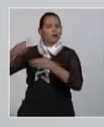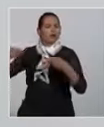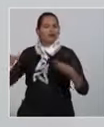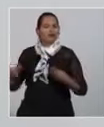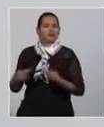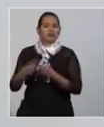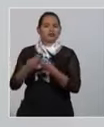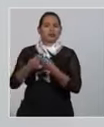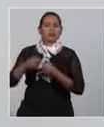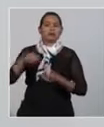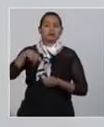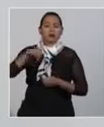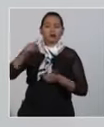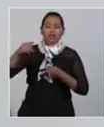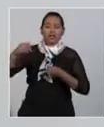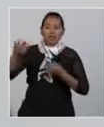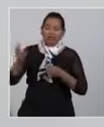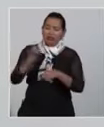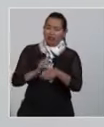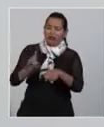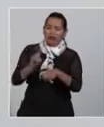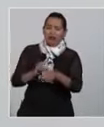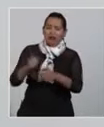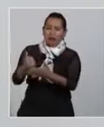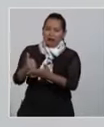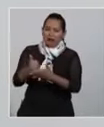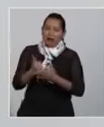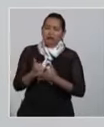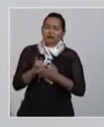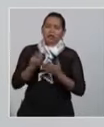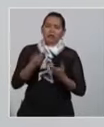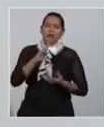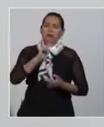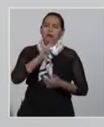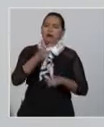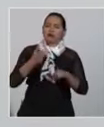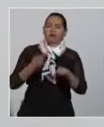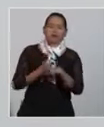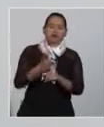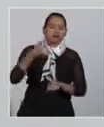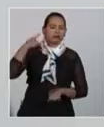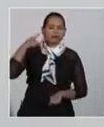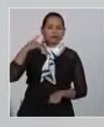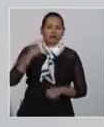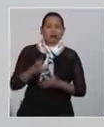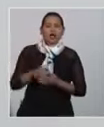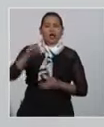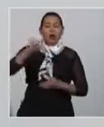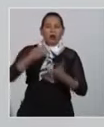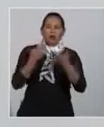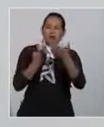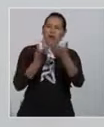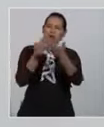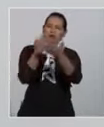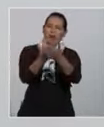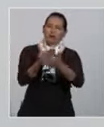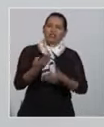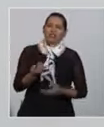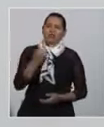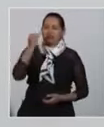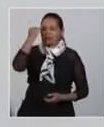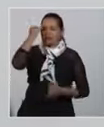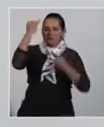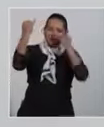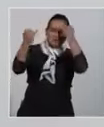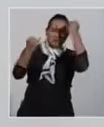construir un mejor Estado. Esta noche también vamos a hablar de propuestas, propuestas que son viables desde el punto de vista